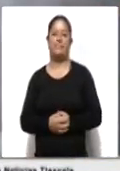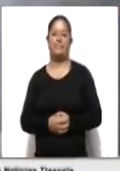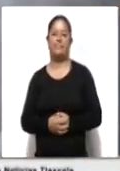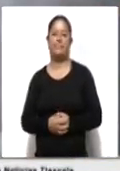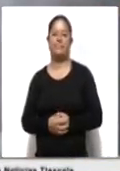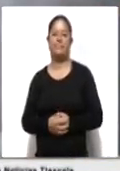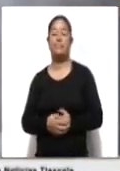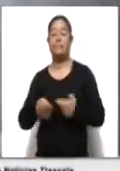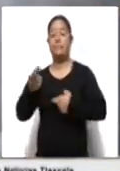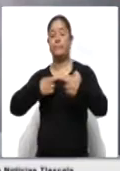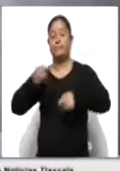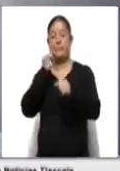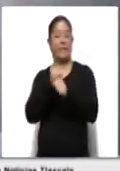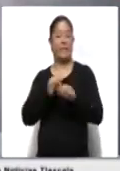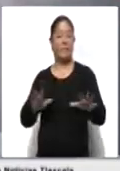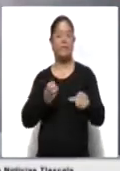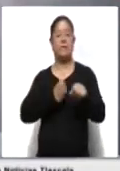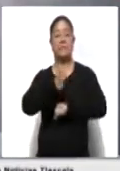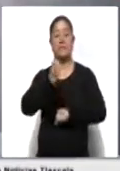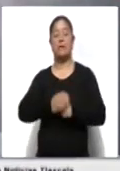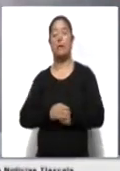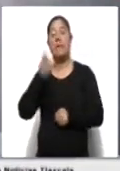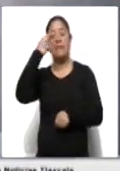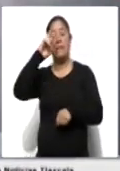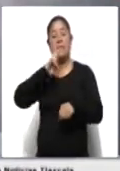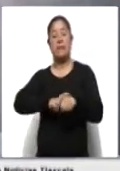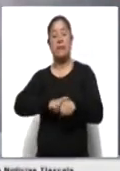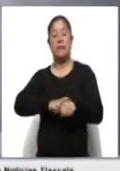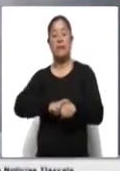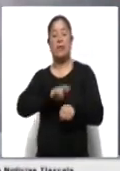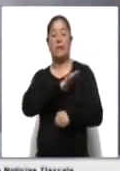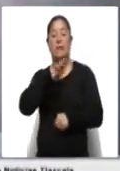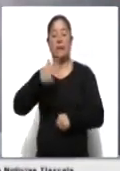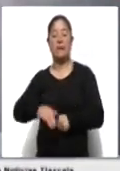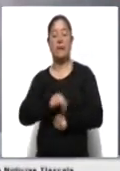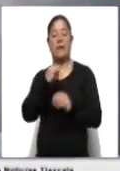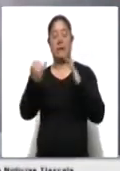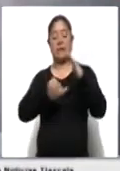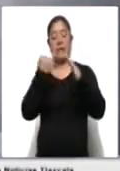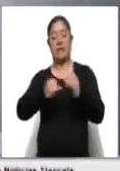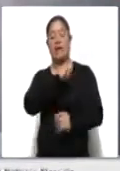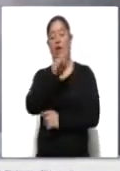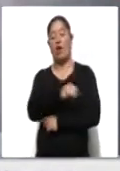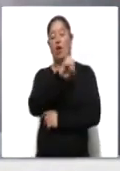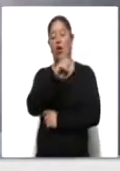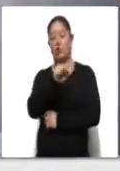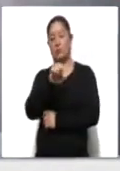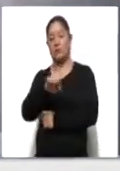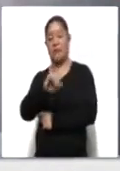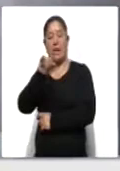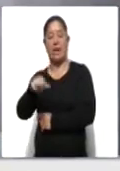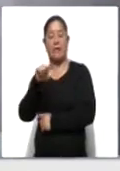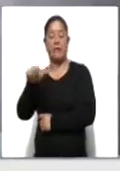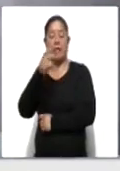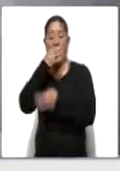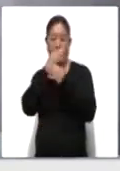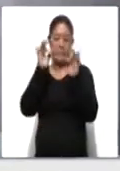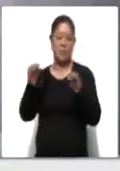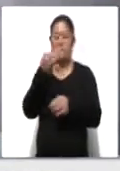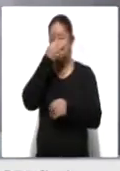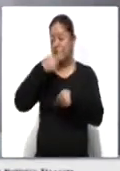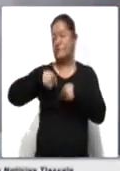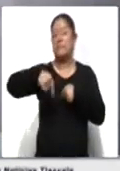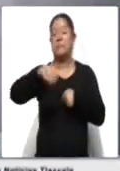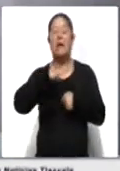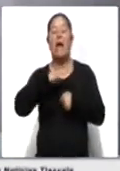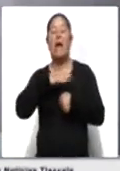2019. Regresamos a la información estatal. El director general del ITEA, José Javier Vázquez Sánchez, dio a conocer que en próximos días se realizará